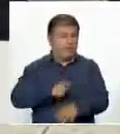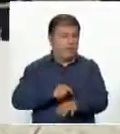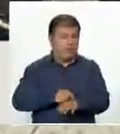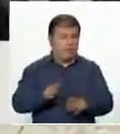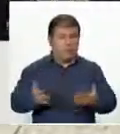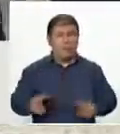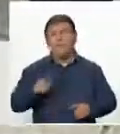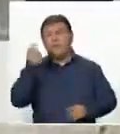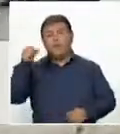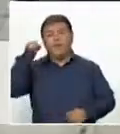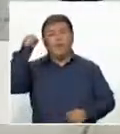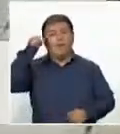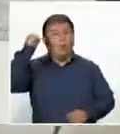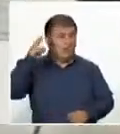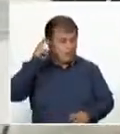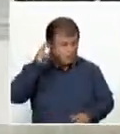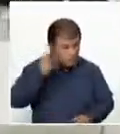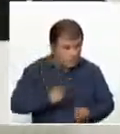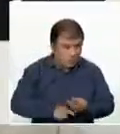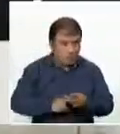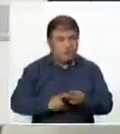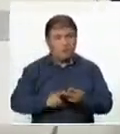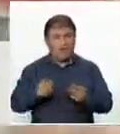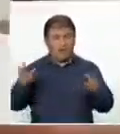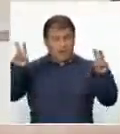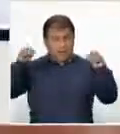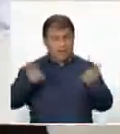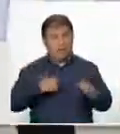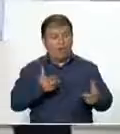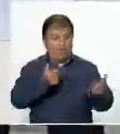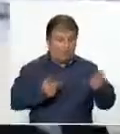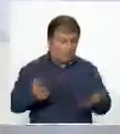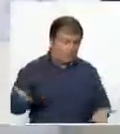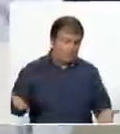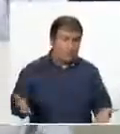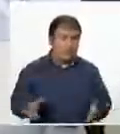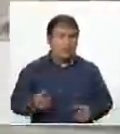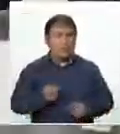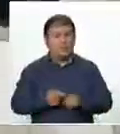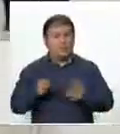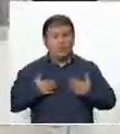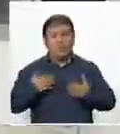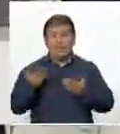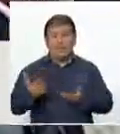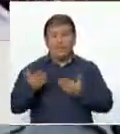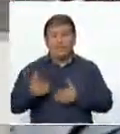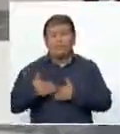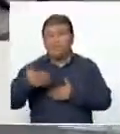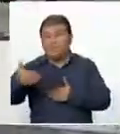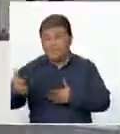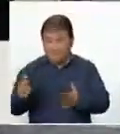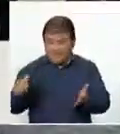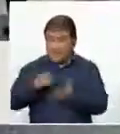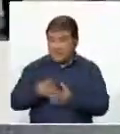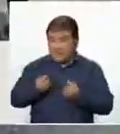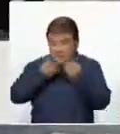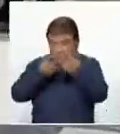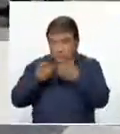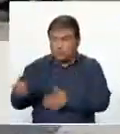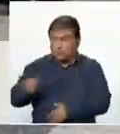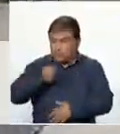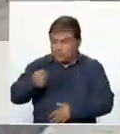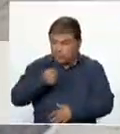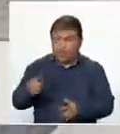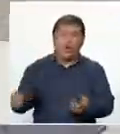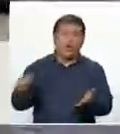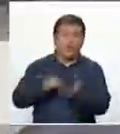uno, la huelga médica, la huelga de los profesores, también ese tema con la balacera, ¿no? Sin embargo, esperaremos luego más adelante, José, si es que tienes más información, nos